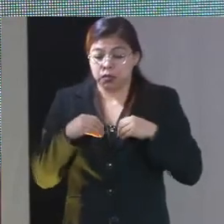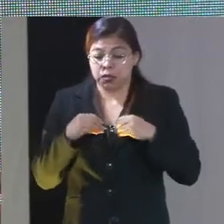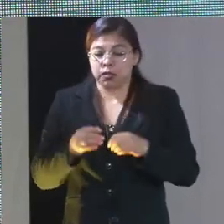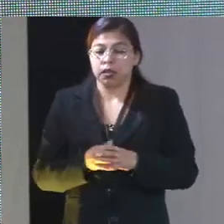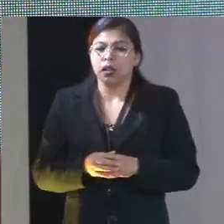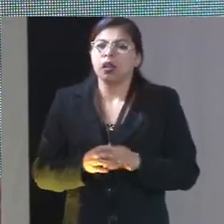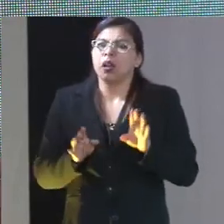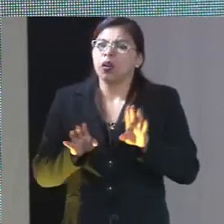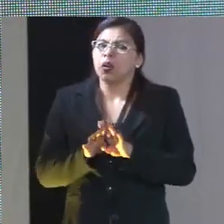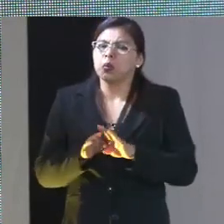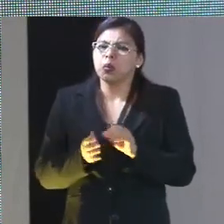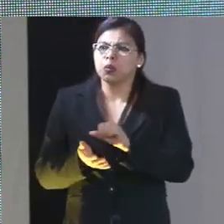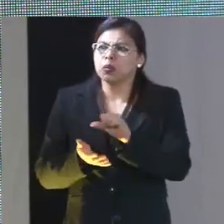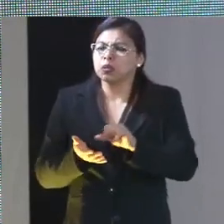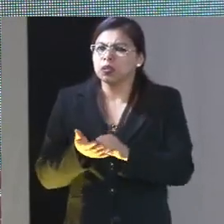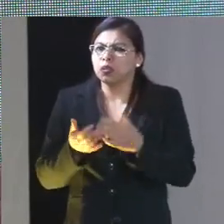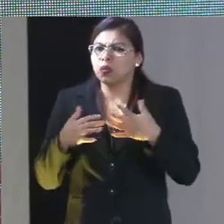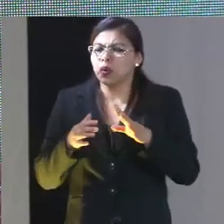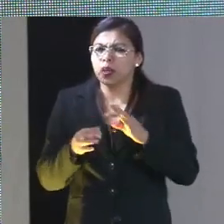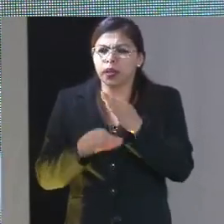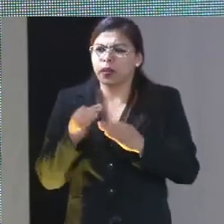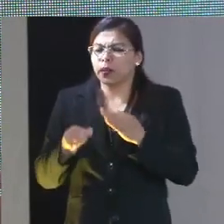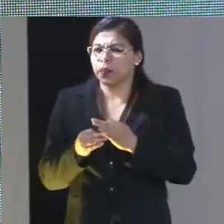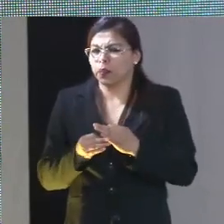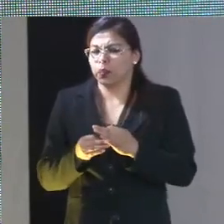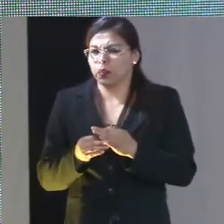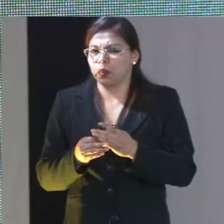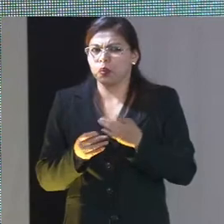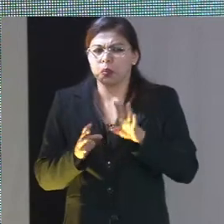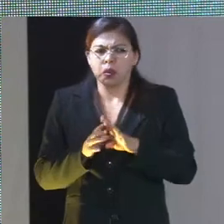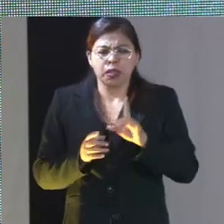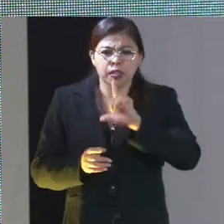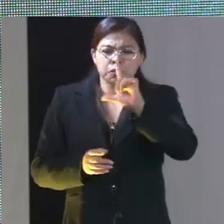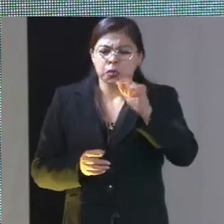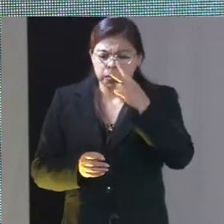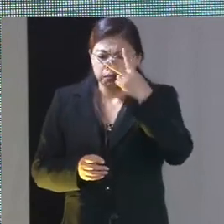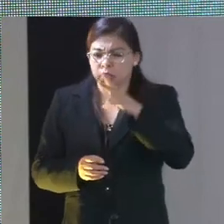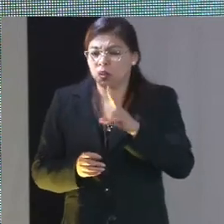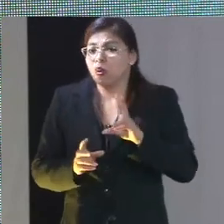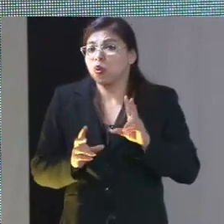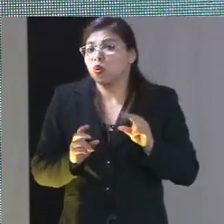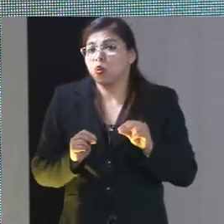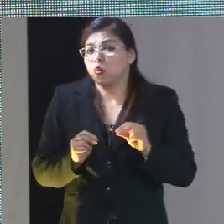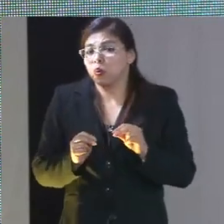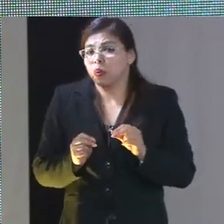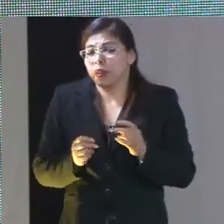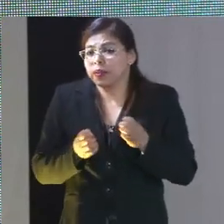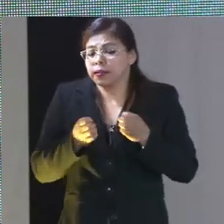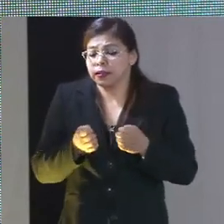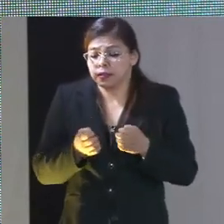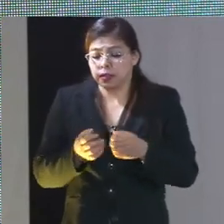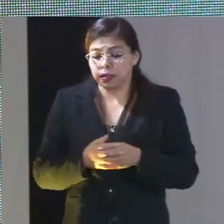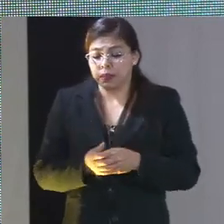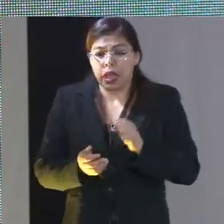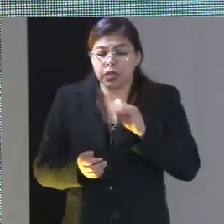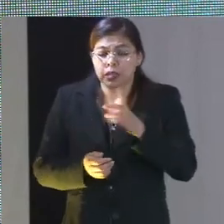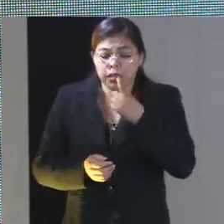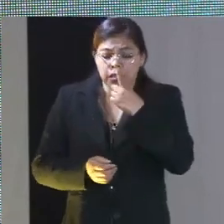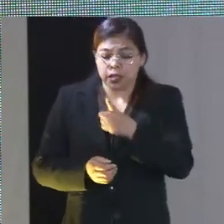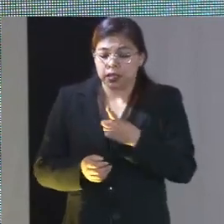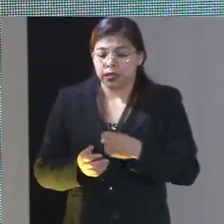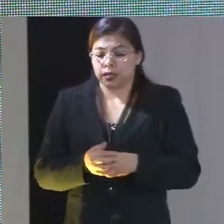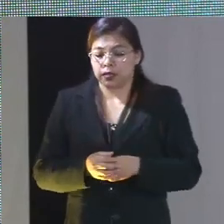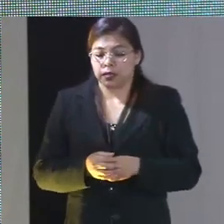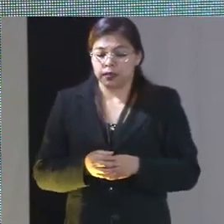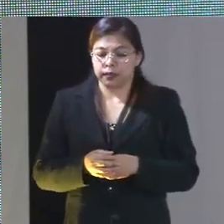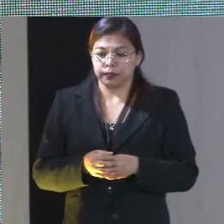como si el centro lo fuera todo y el resto de lo que después sería México no existiera. Así lo dice el autor hacia